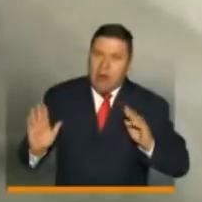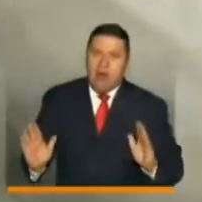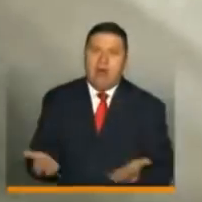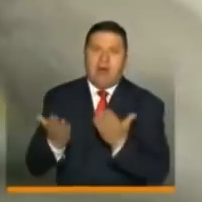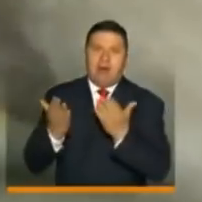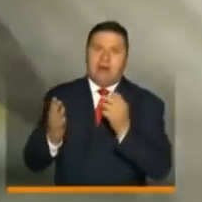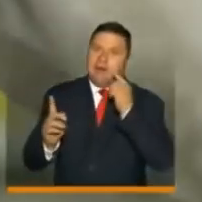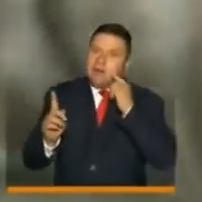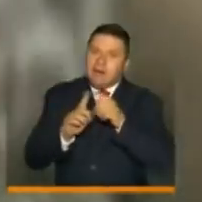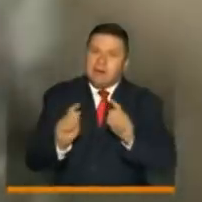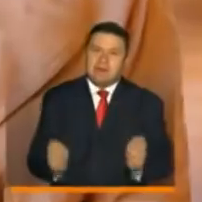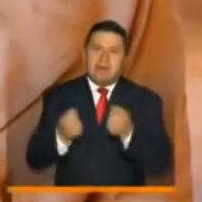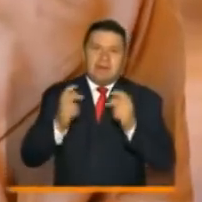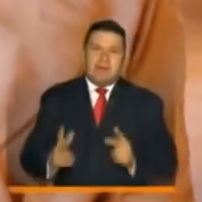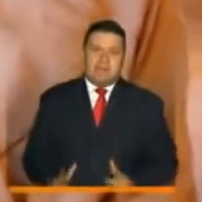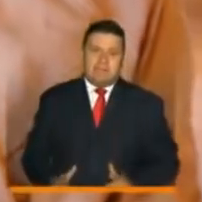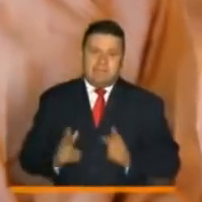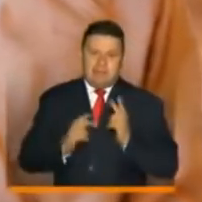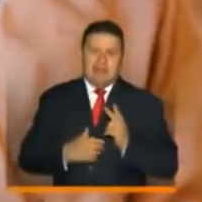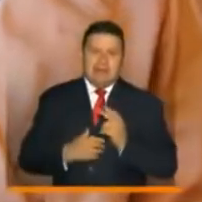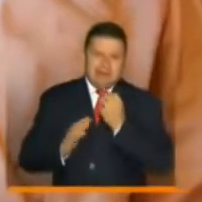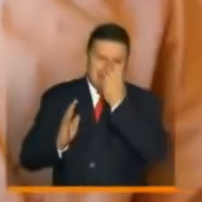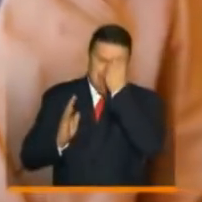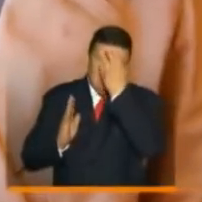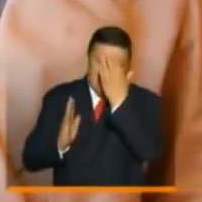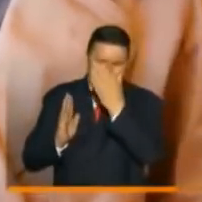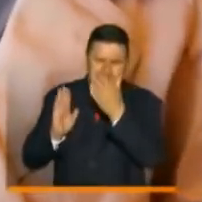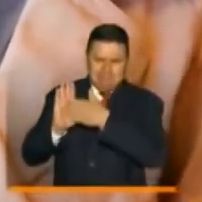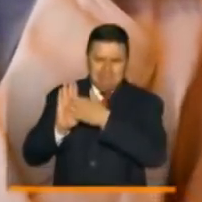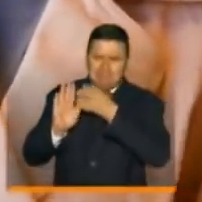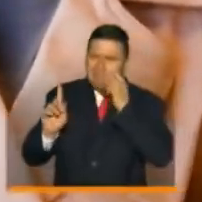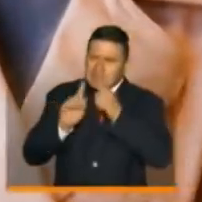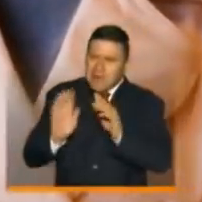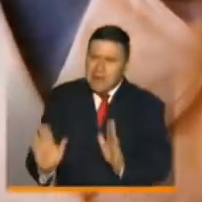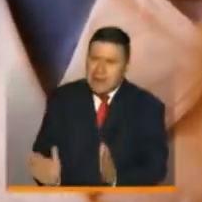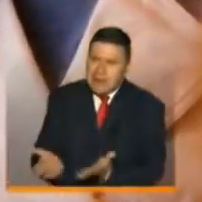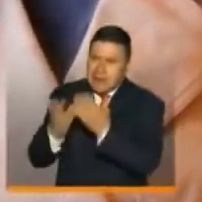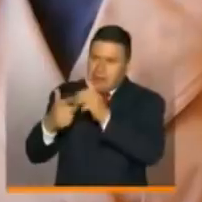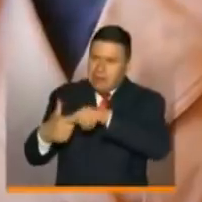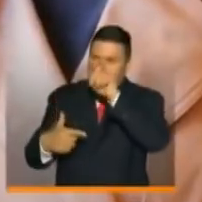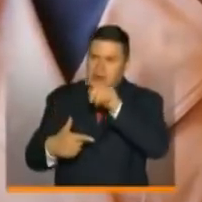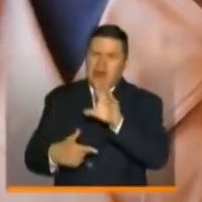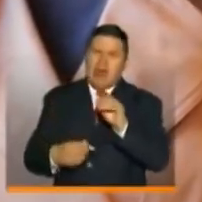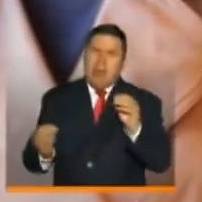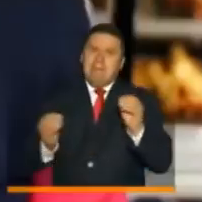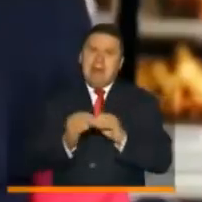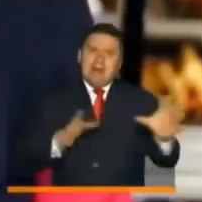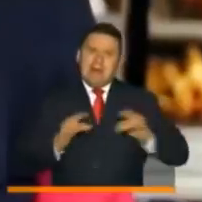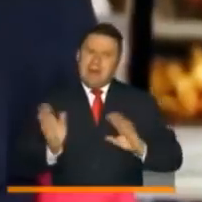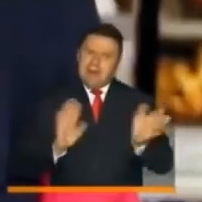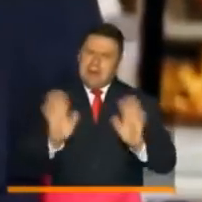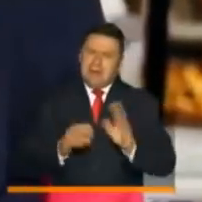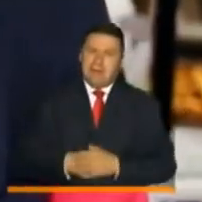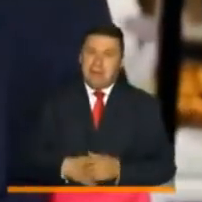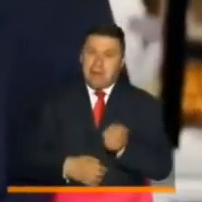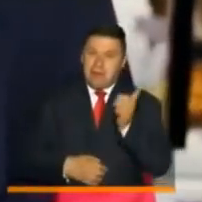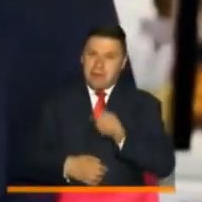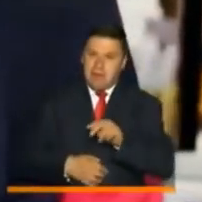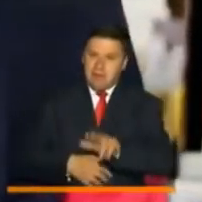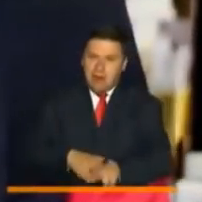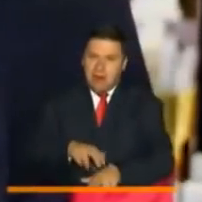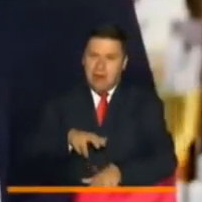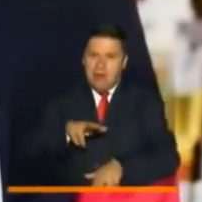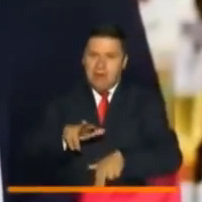salvar más vidas. Sigamos creciendo en recuperados y no en contagiados. Así le damos